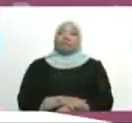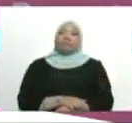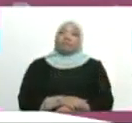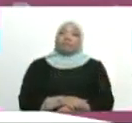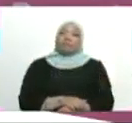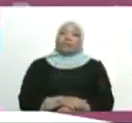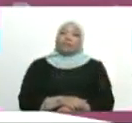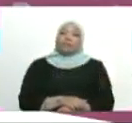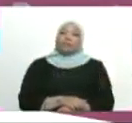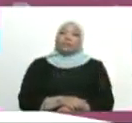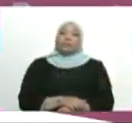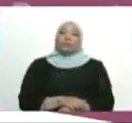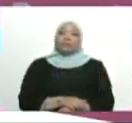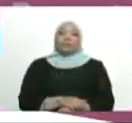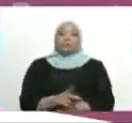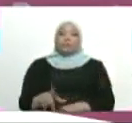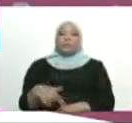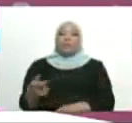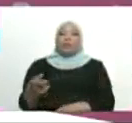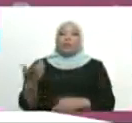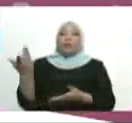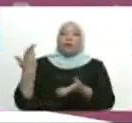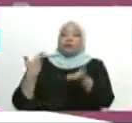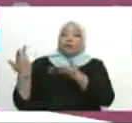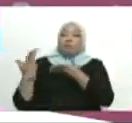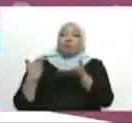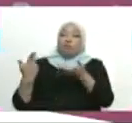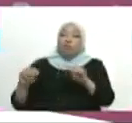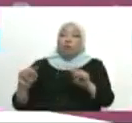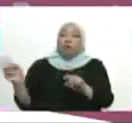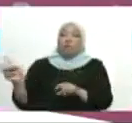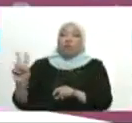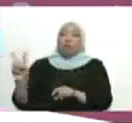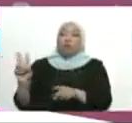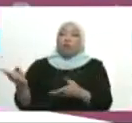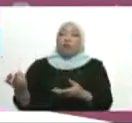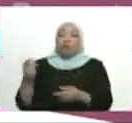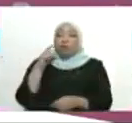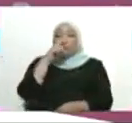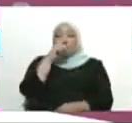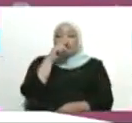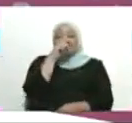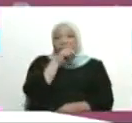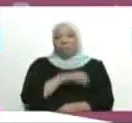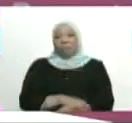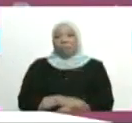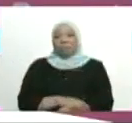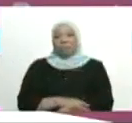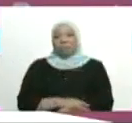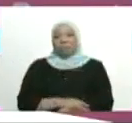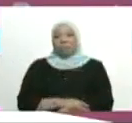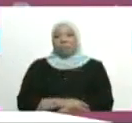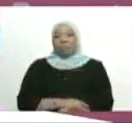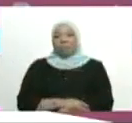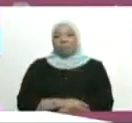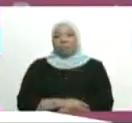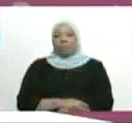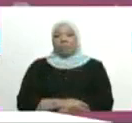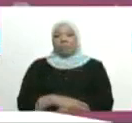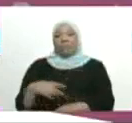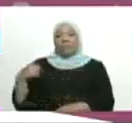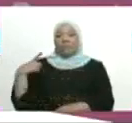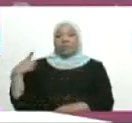Entonces él viene a decir que tiene que haber sanciones contra Venezuela para que haya primaria. Bandido, ¿ah? Te